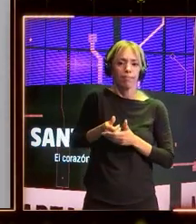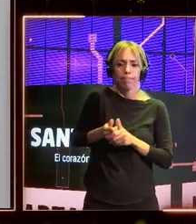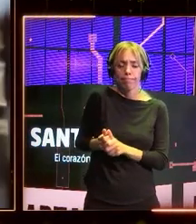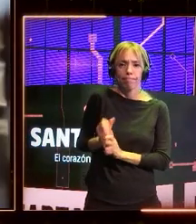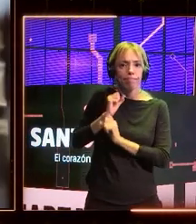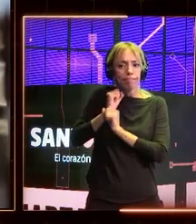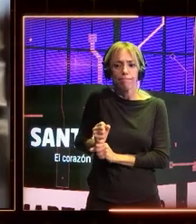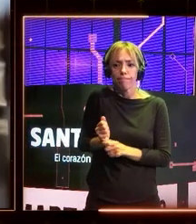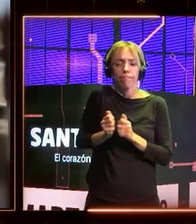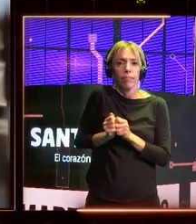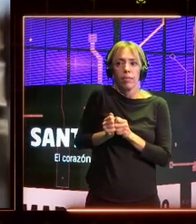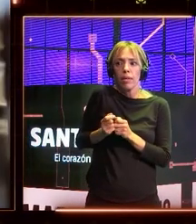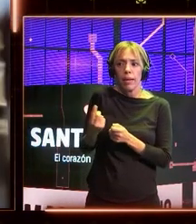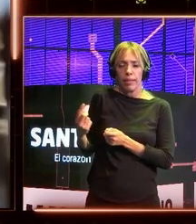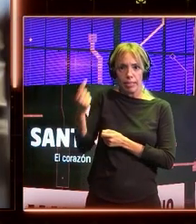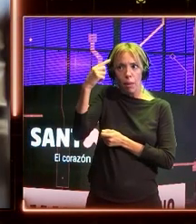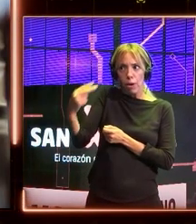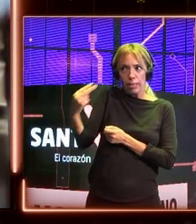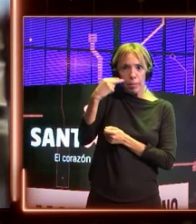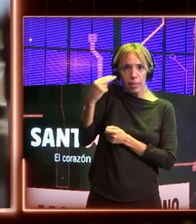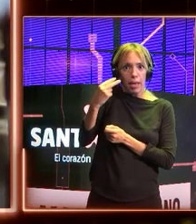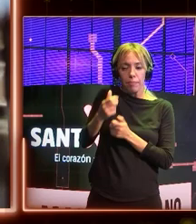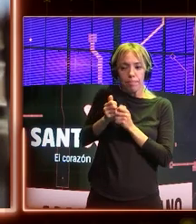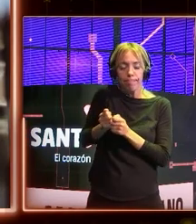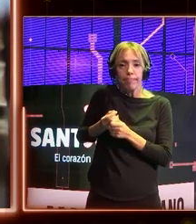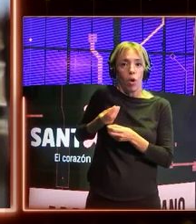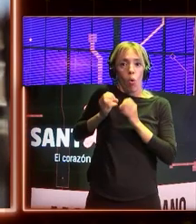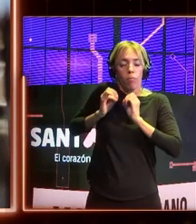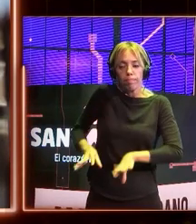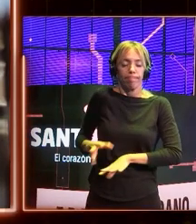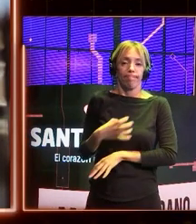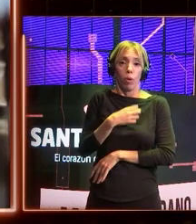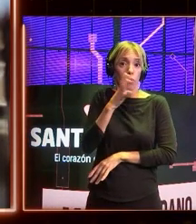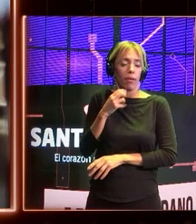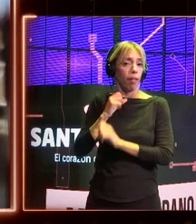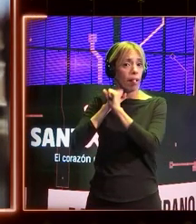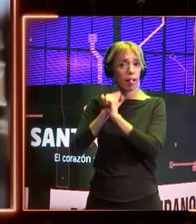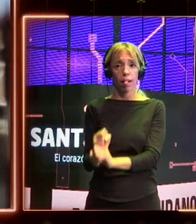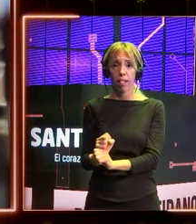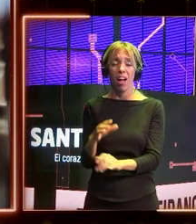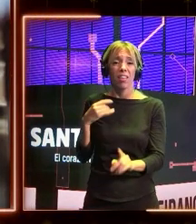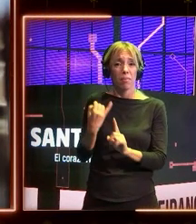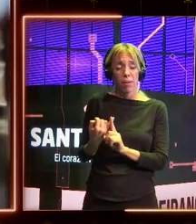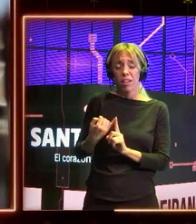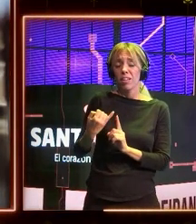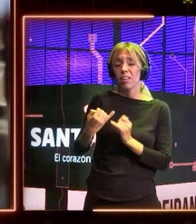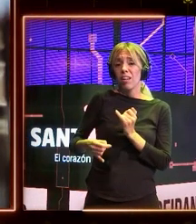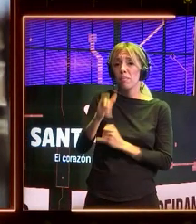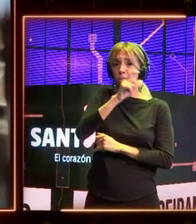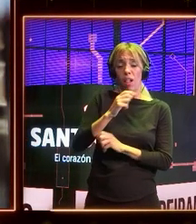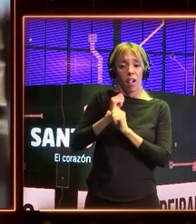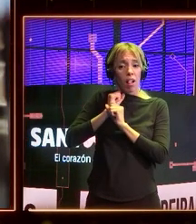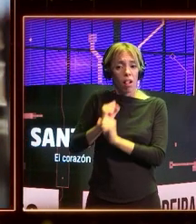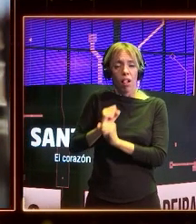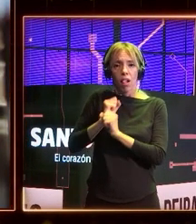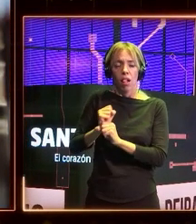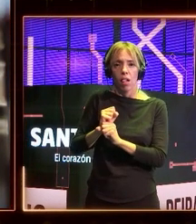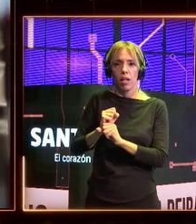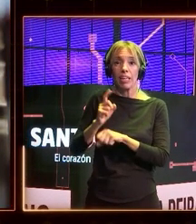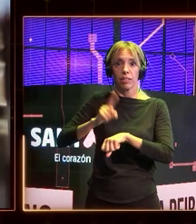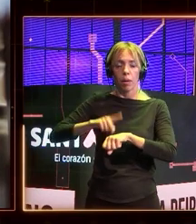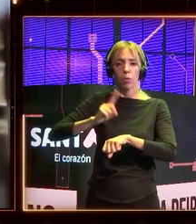que nos espían porque estamos enganchados. Y, de hecho, estamos tan enganchados que la mayor parte del tiempo le prestamos